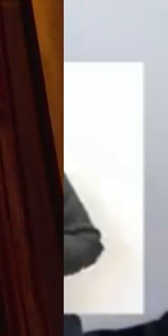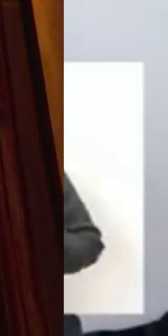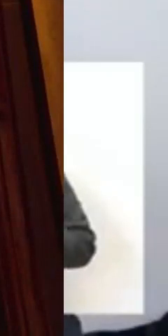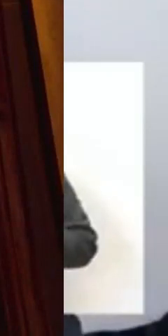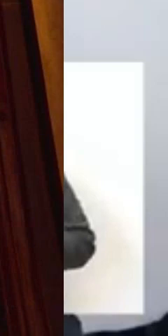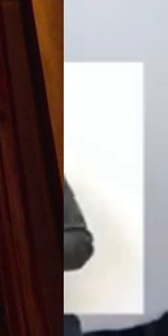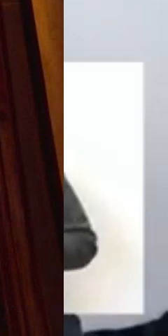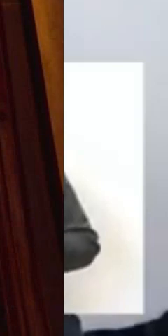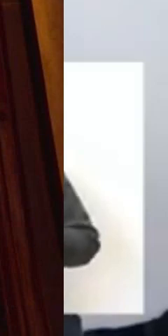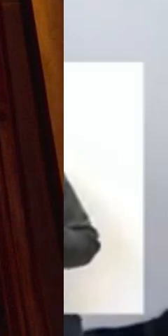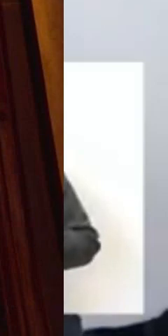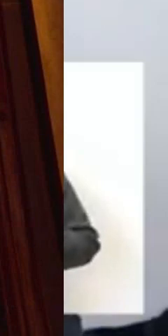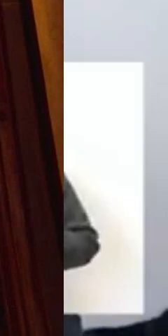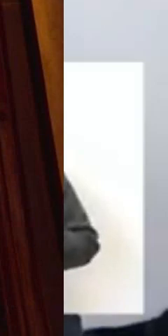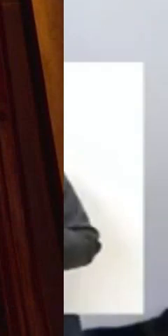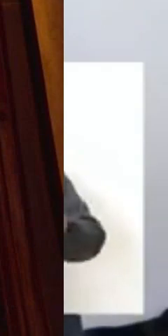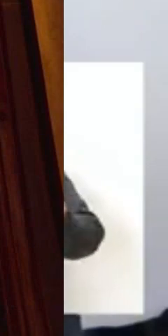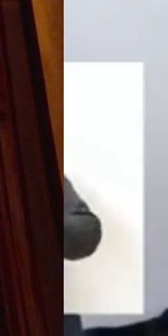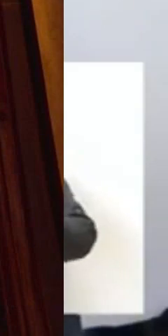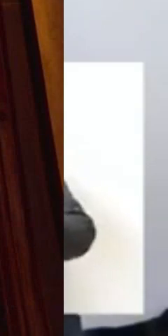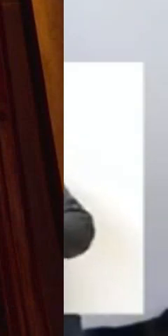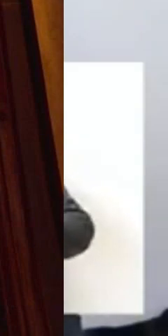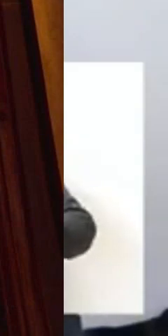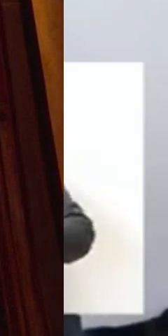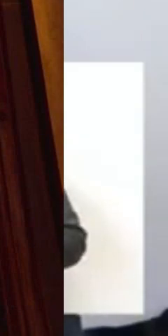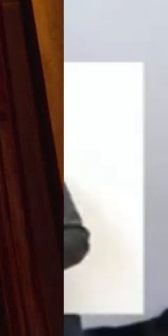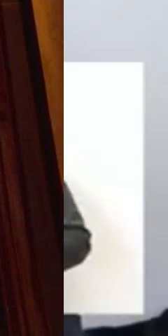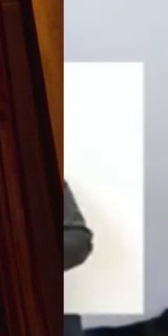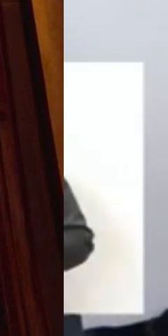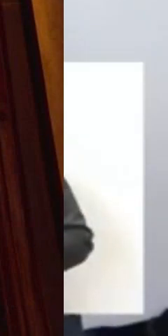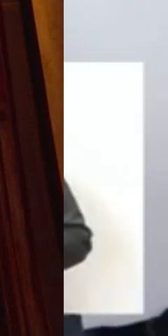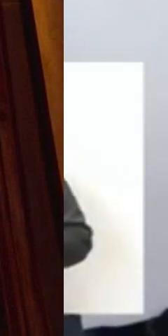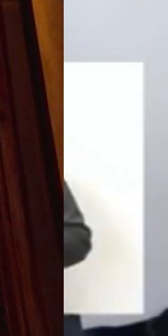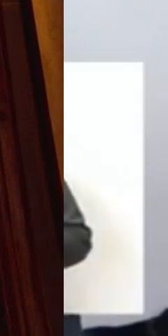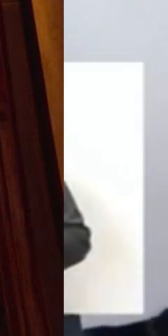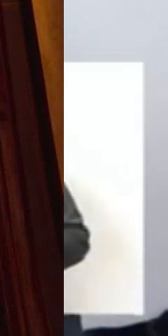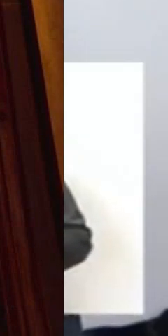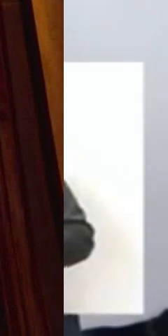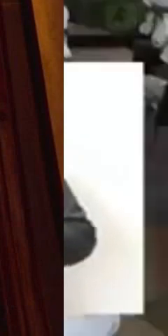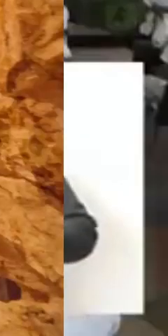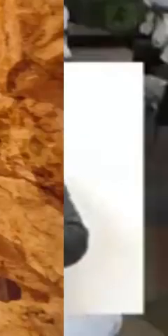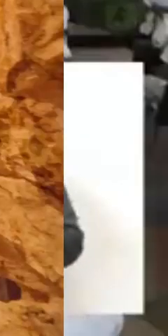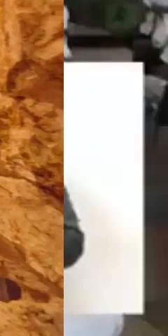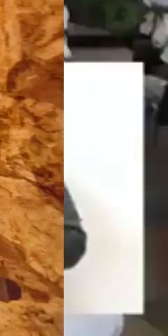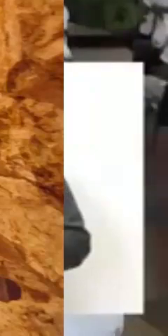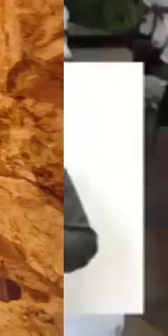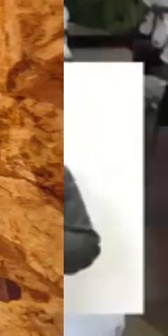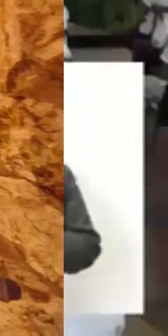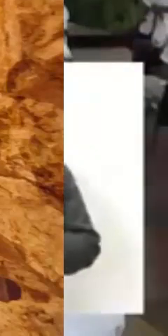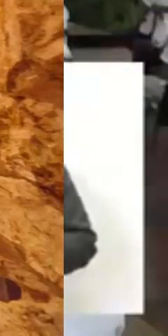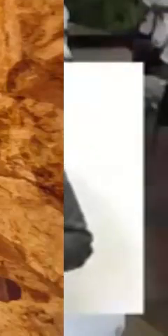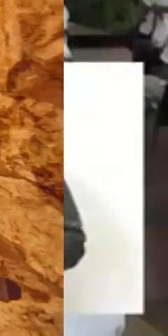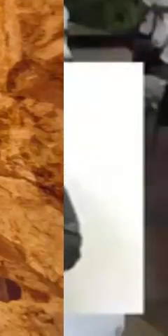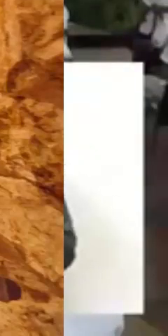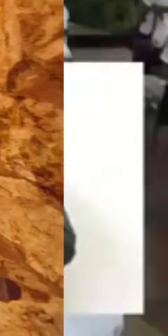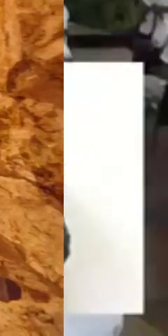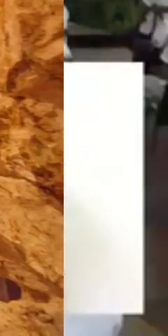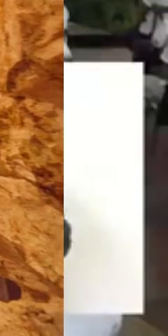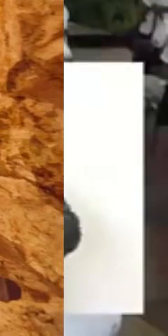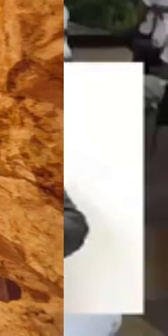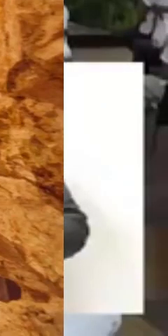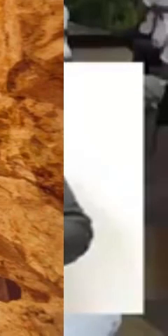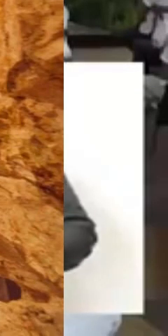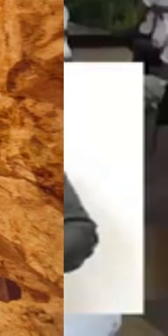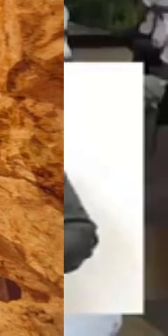wellness. Constará de un restaurante de alta gastronomía, así como suites de lujo y albercas privadas, todo esto a través de